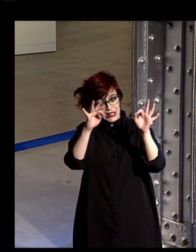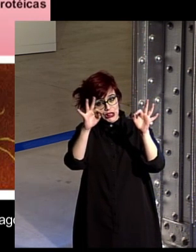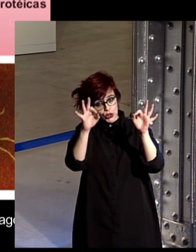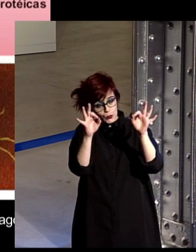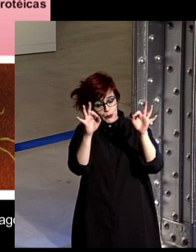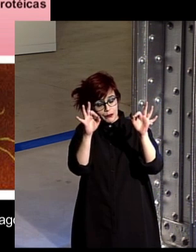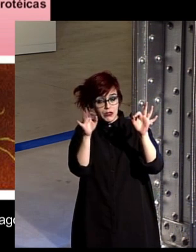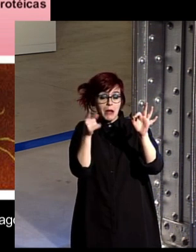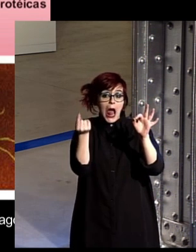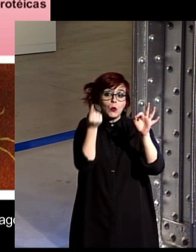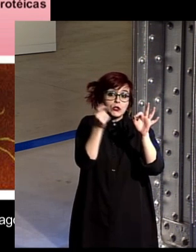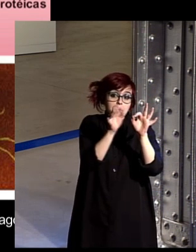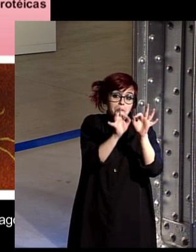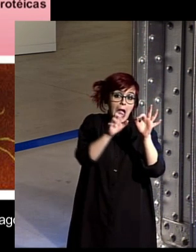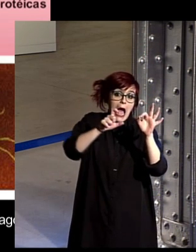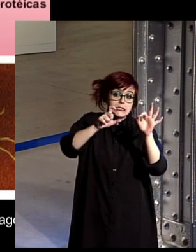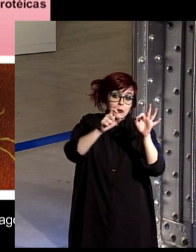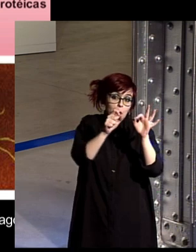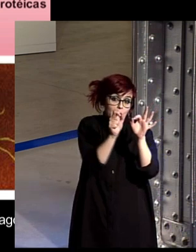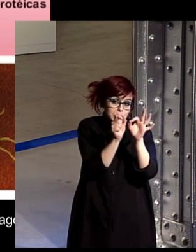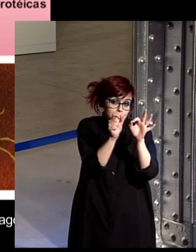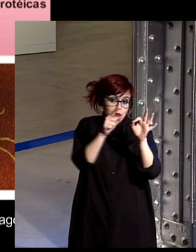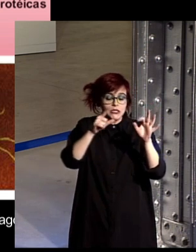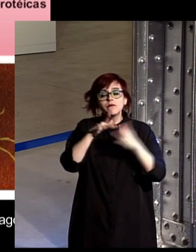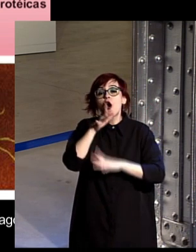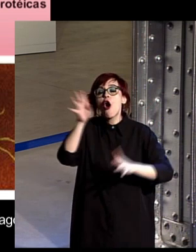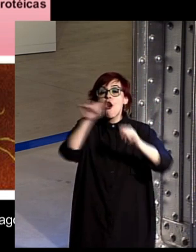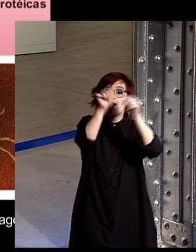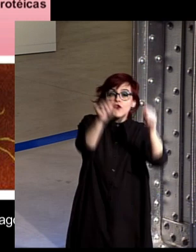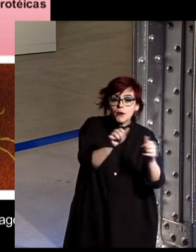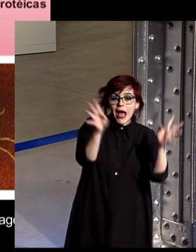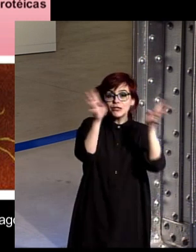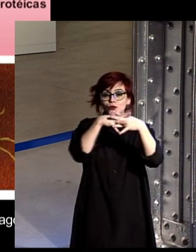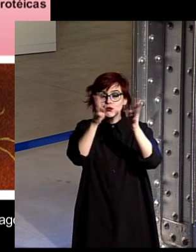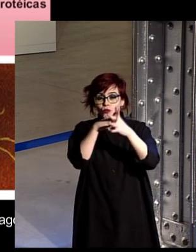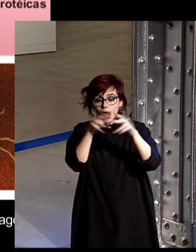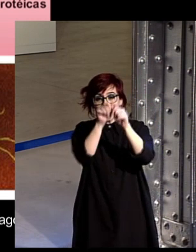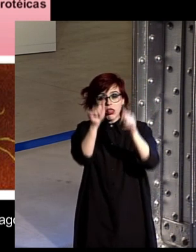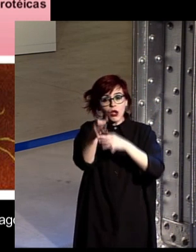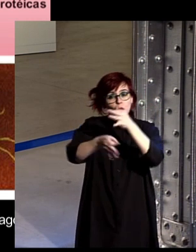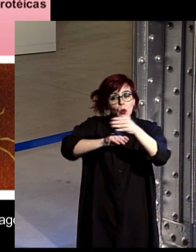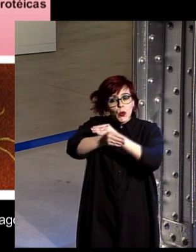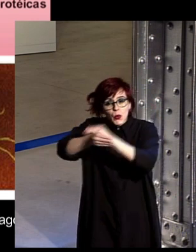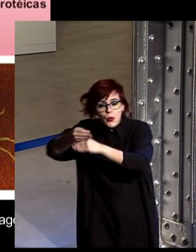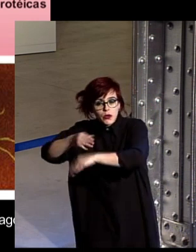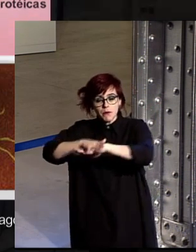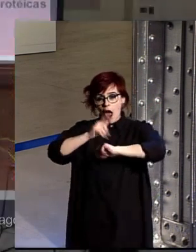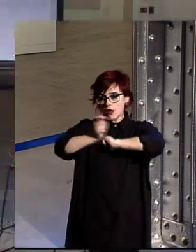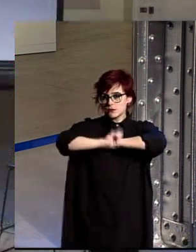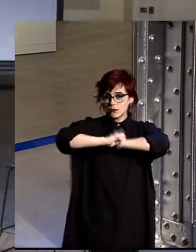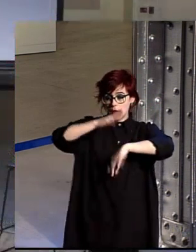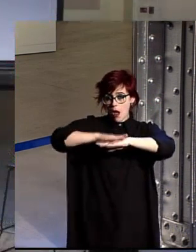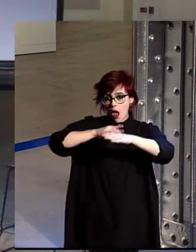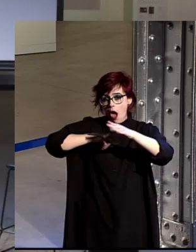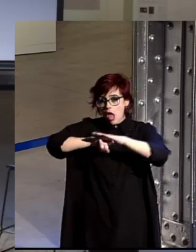pequeños. Tienen formas, estructuras, materiales genéticos, ciclos infectivos, estrategias evolutivas